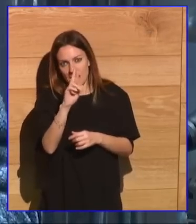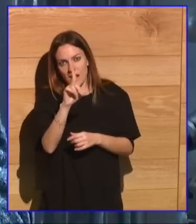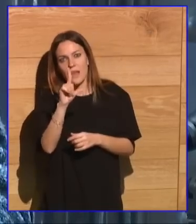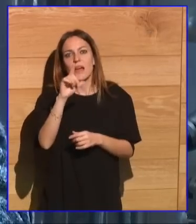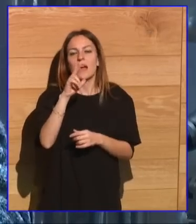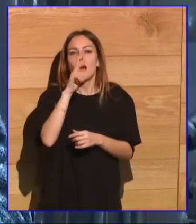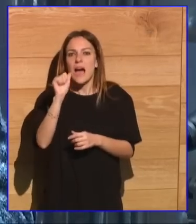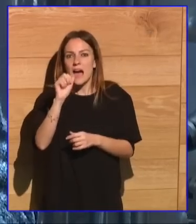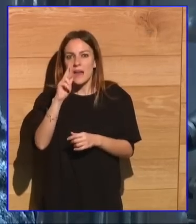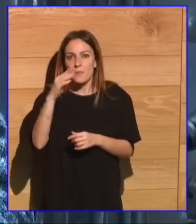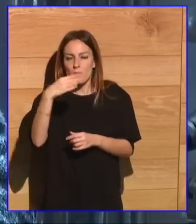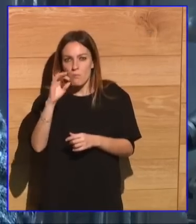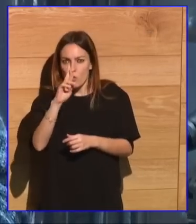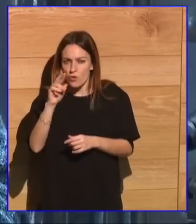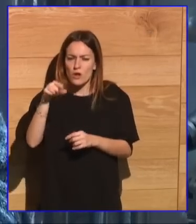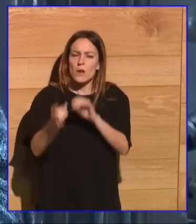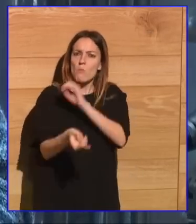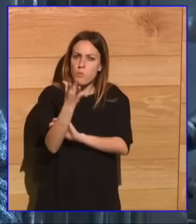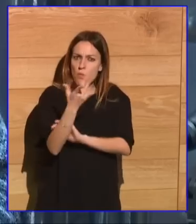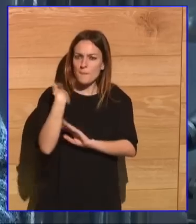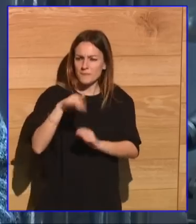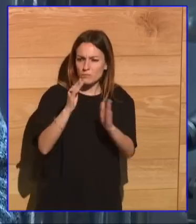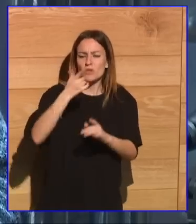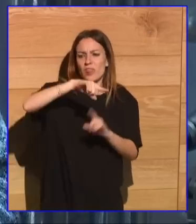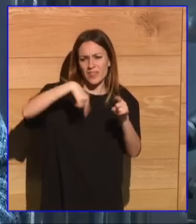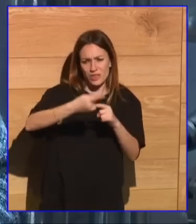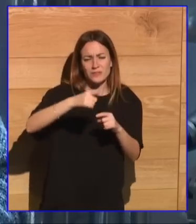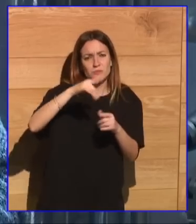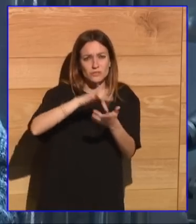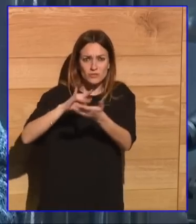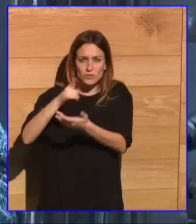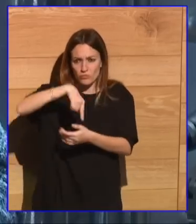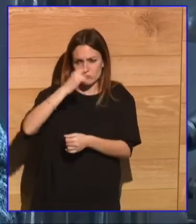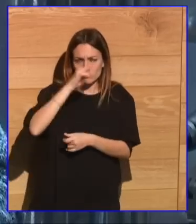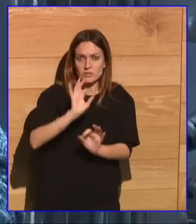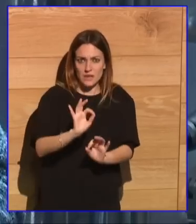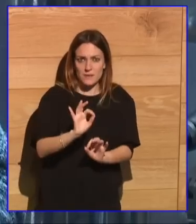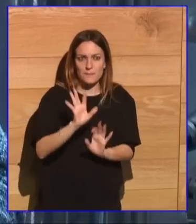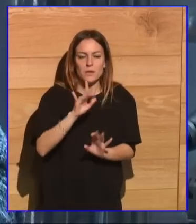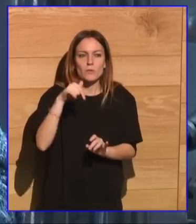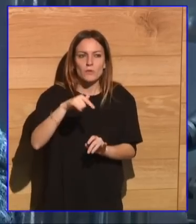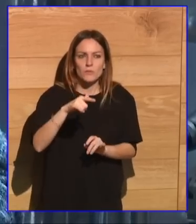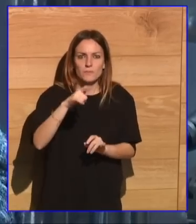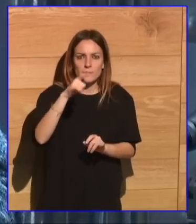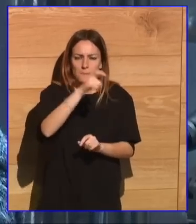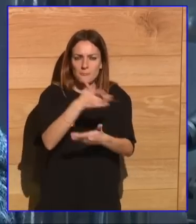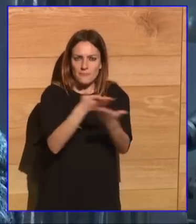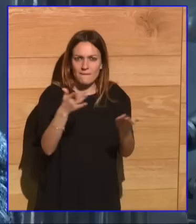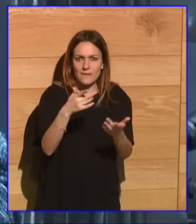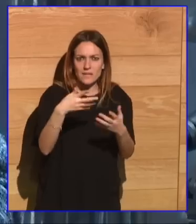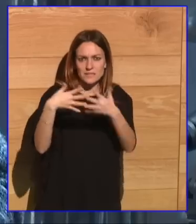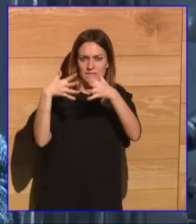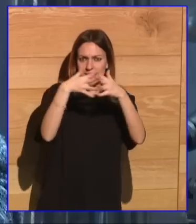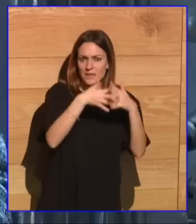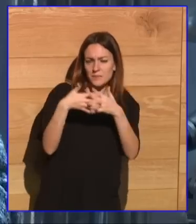falsa bandera y etcétera. Pero es que se volvió el pueblo norteamericano contra